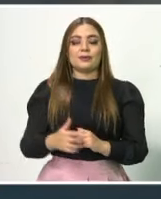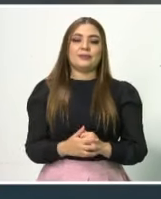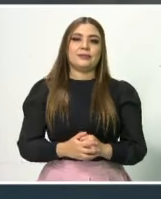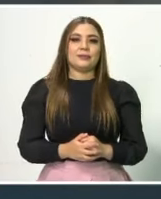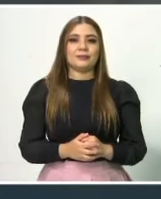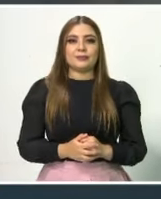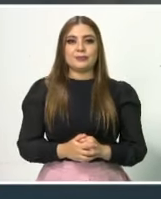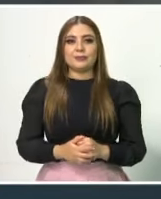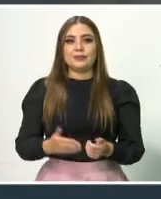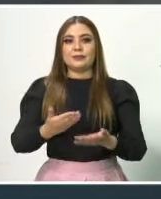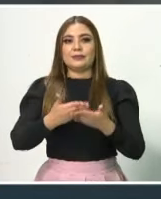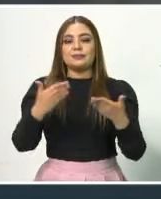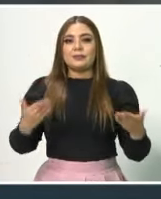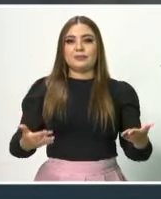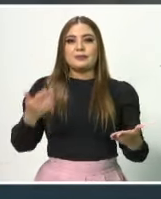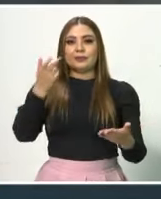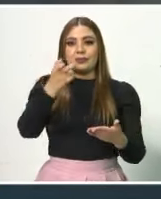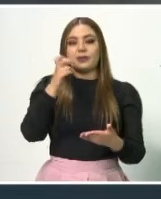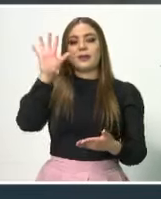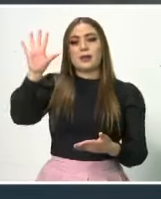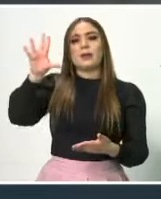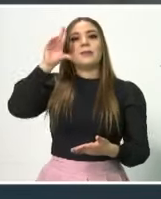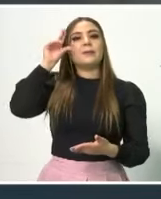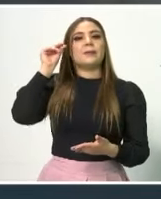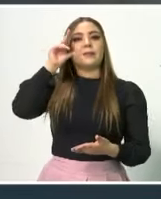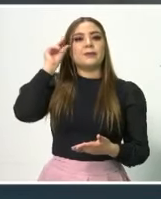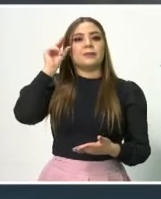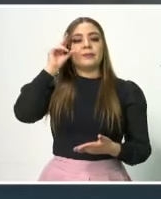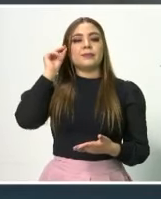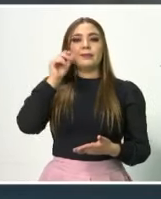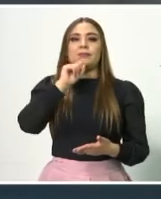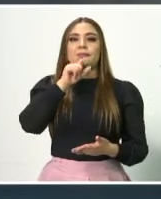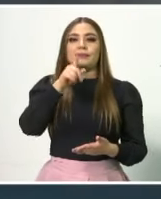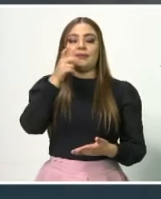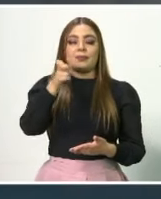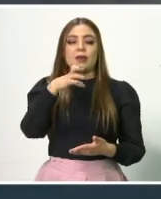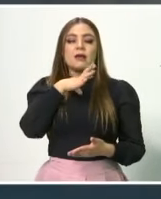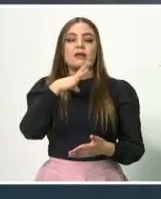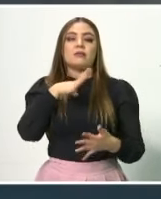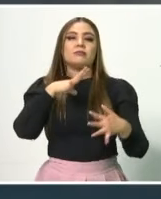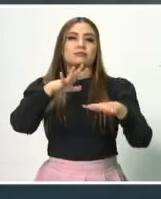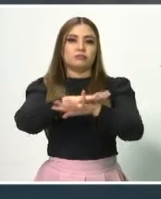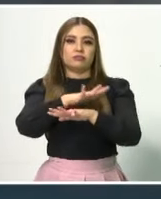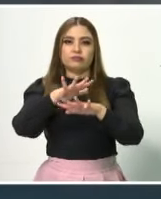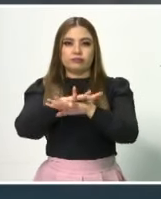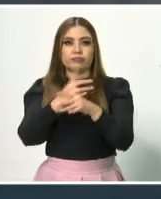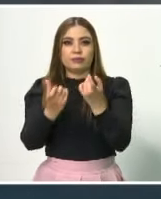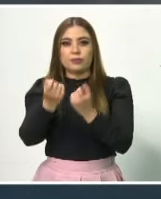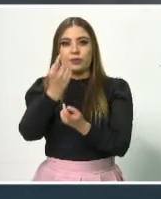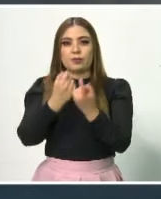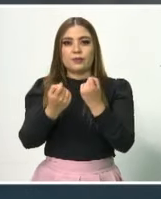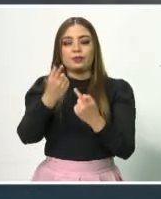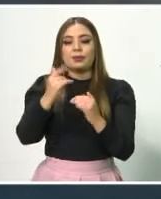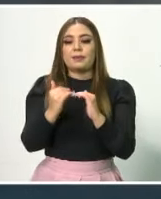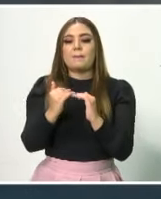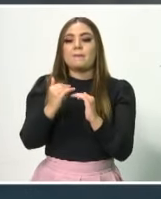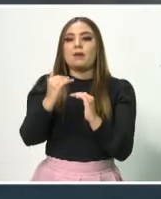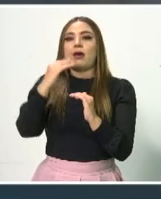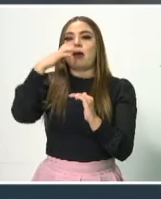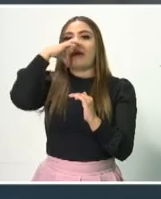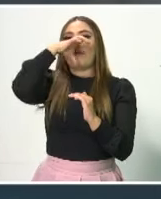posgrado@ual.mx. Ahora vamos a Parras de la Fuente. También vemos cambios significativos, un incremento en las